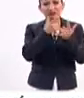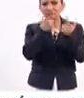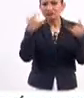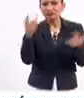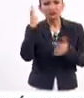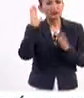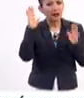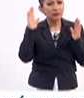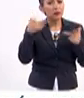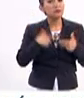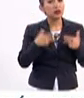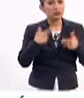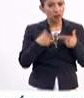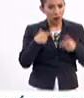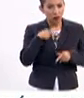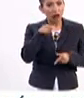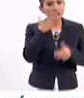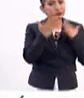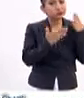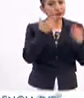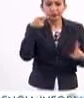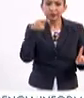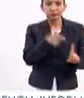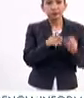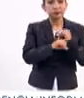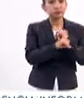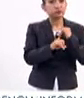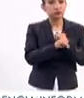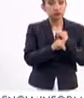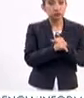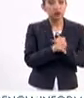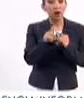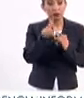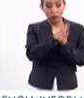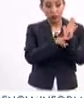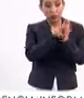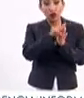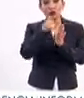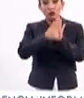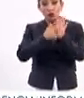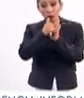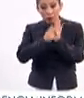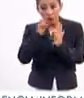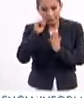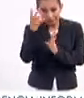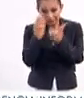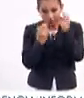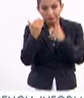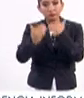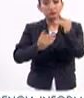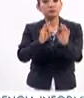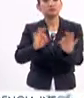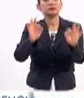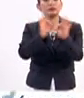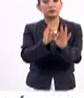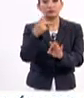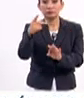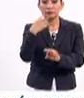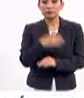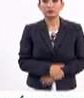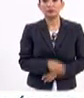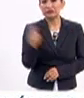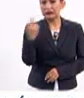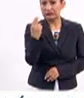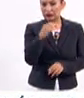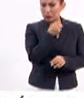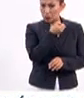historias increíbles de gente que ha estudiado exclusivamente en línea, incluso con videos de YouTube, y han logrado avances importantísimos en su formación. Se